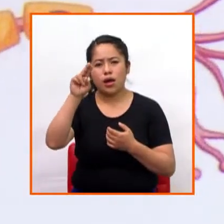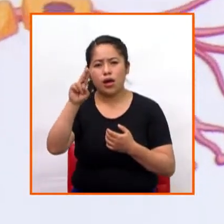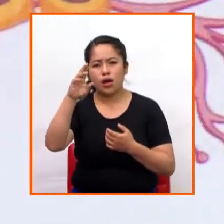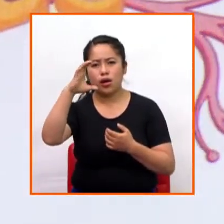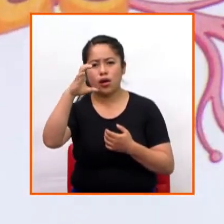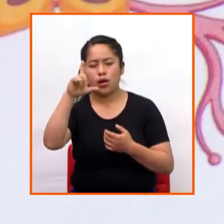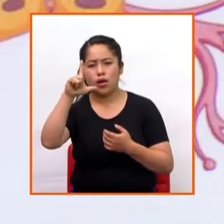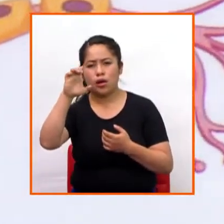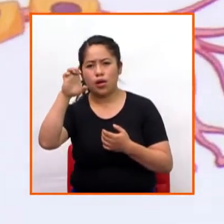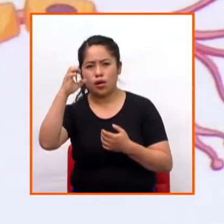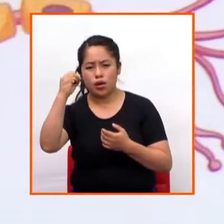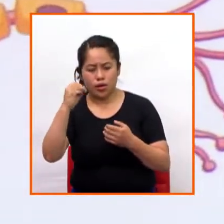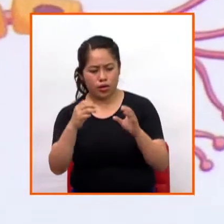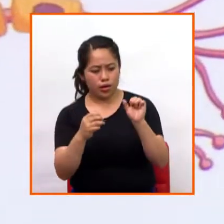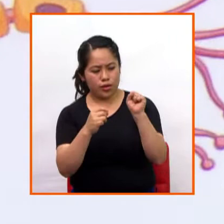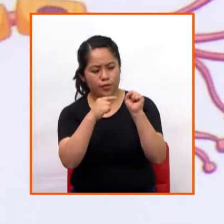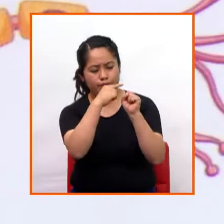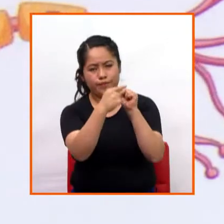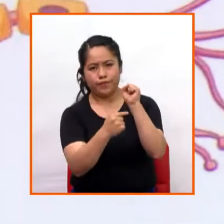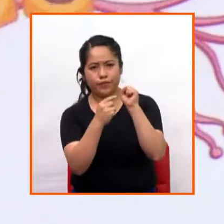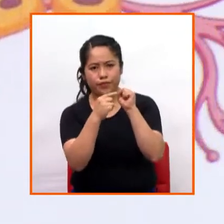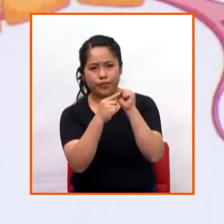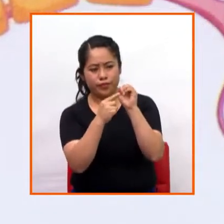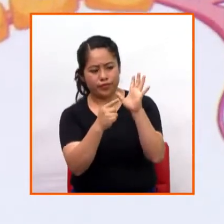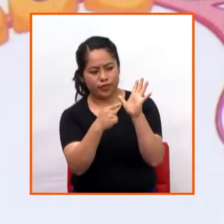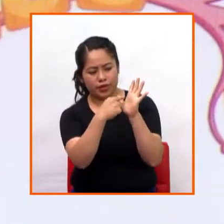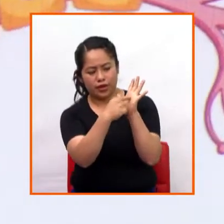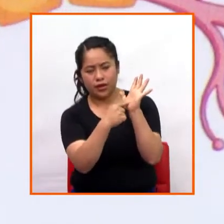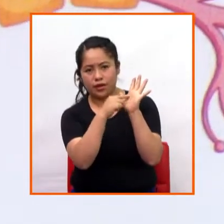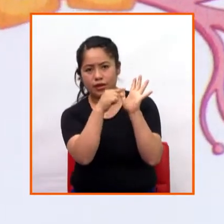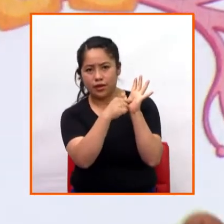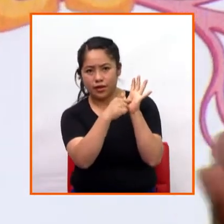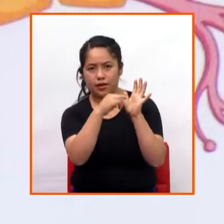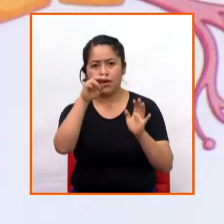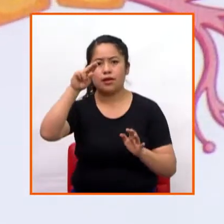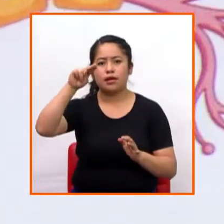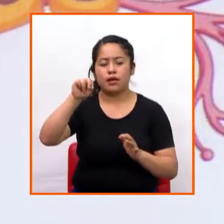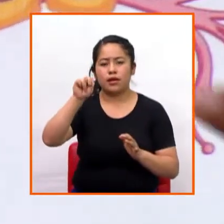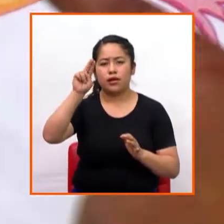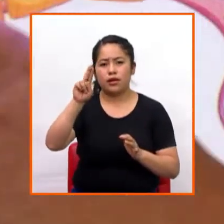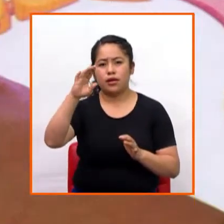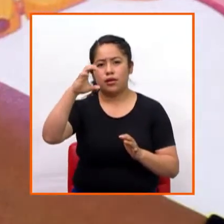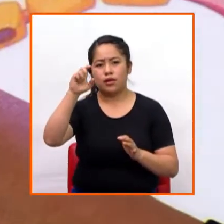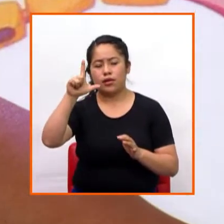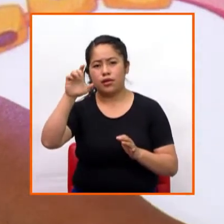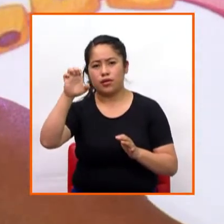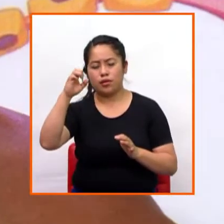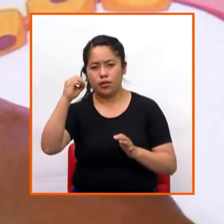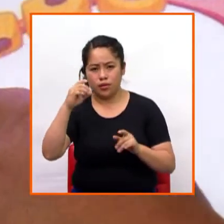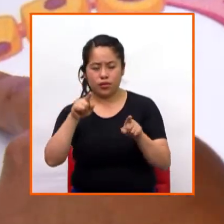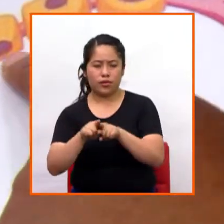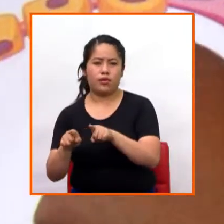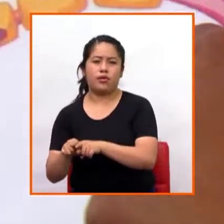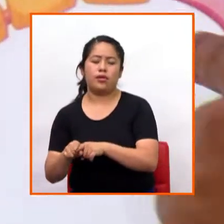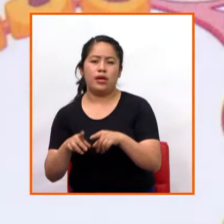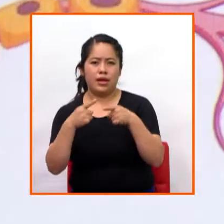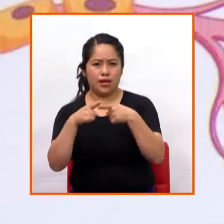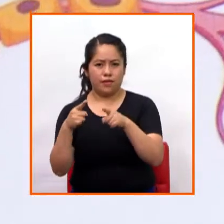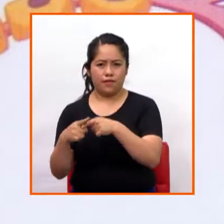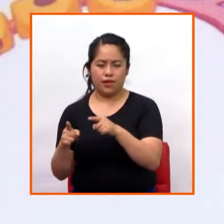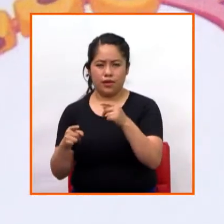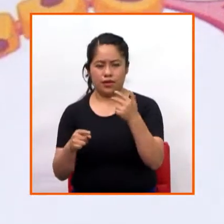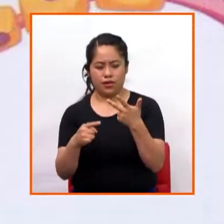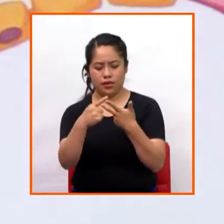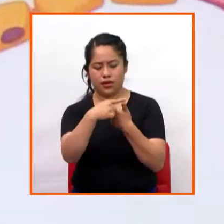organoides. ¿Cuál es la función principal del cuerpo celular? Es regular la actividad neuronal. Y por último tenemos la tercera parte, que es